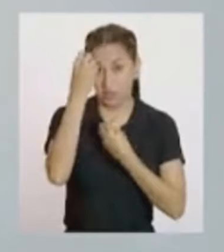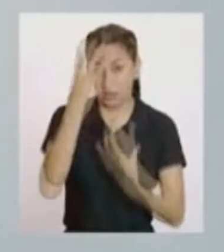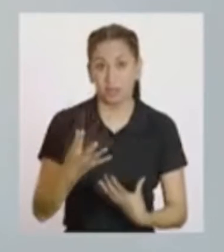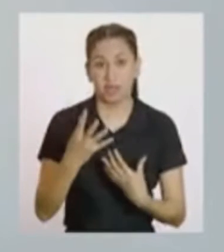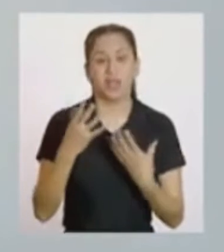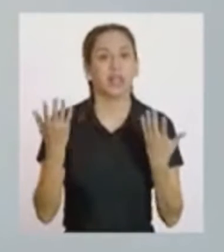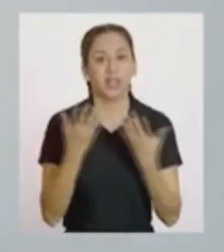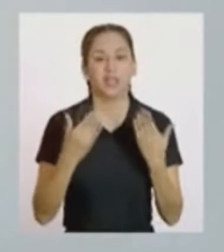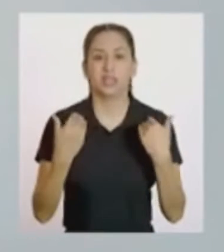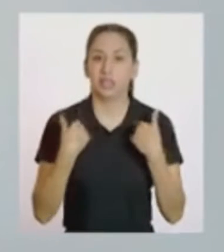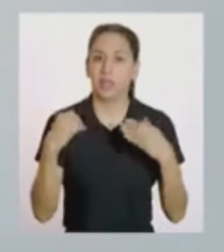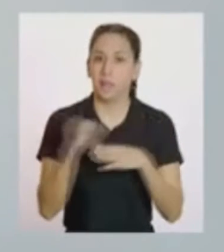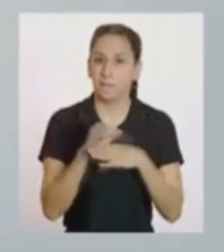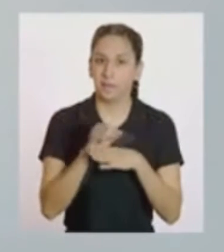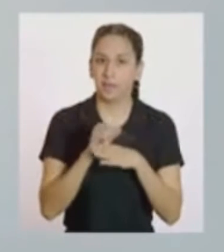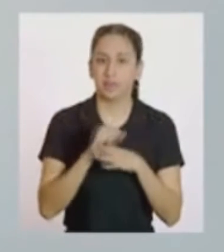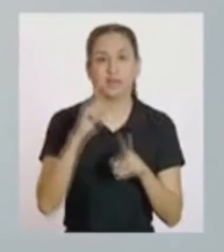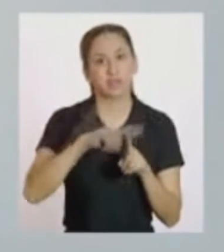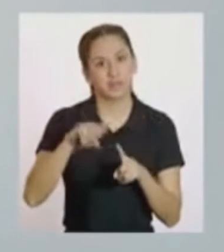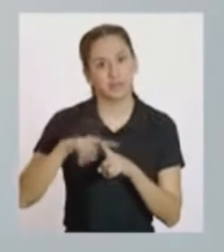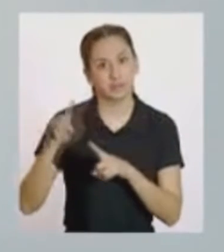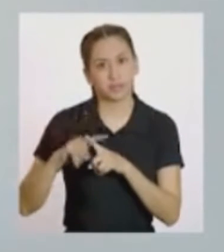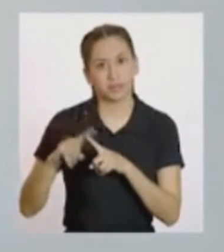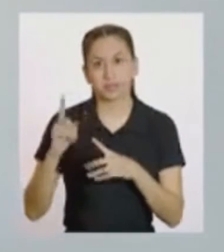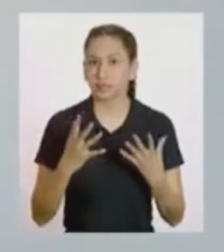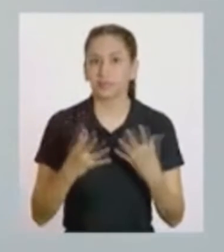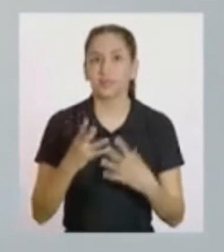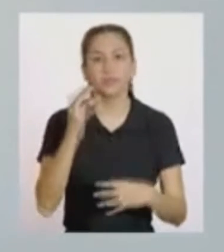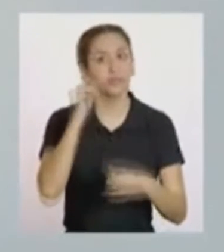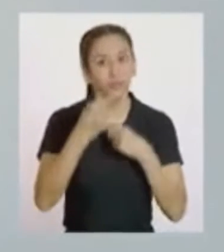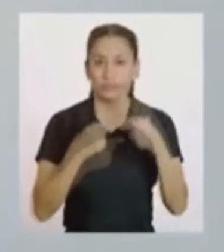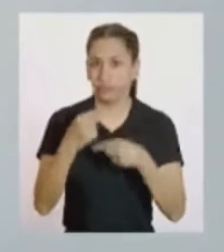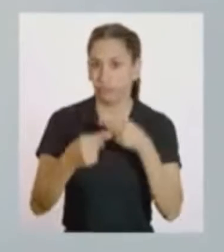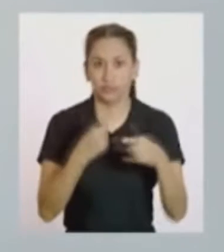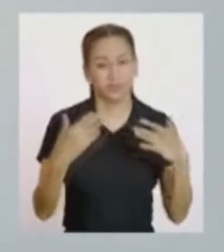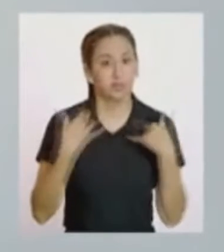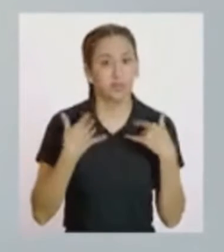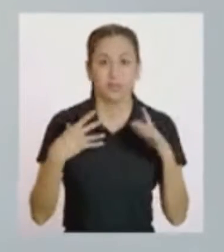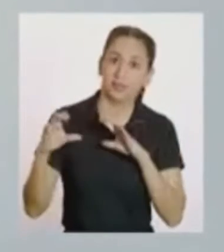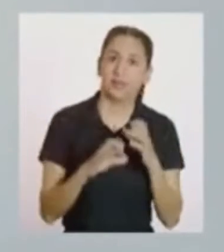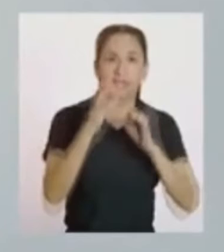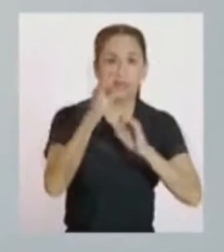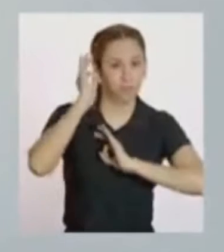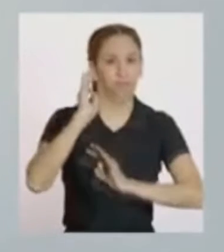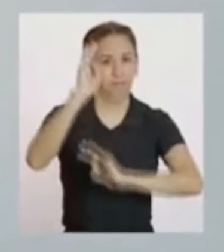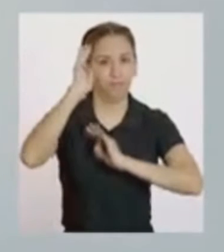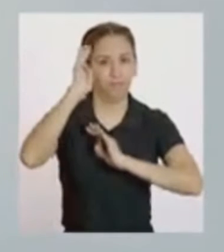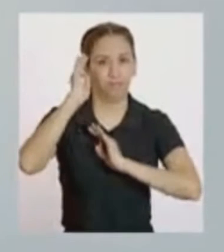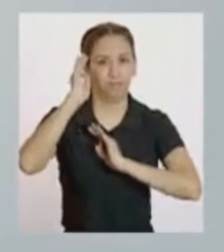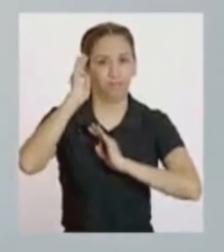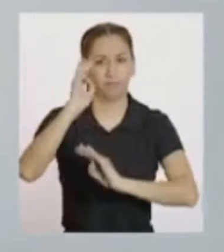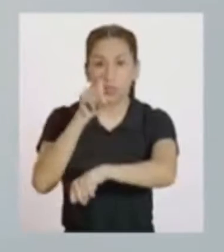informada sabe de la importancia de practicar hábitos saludables día a día. Debemos realizar